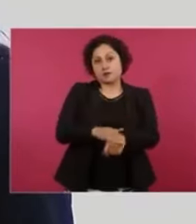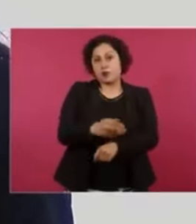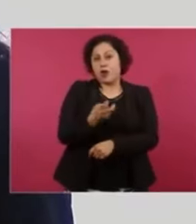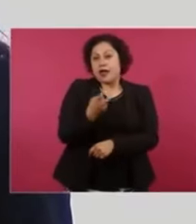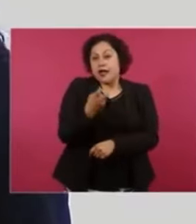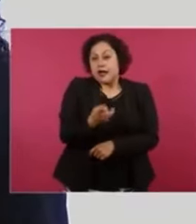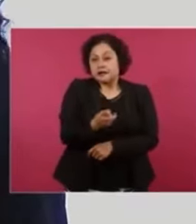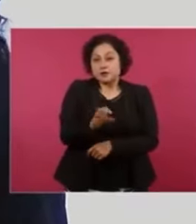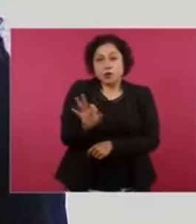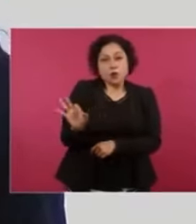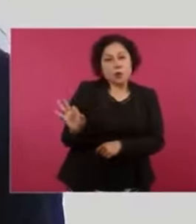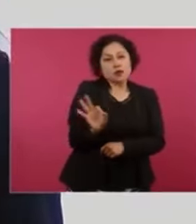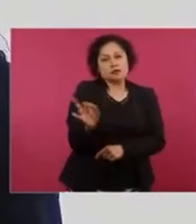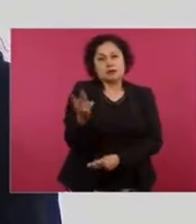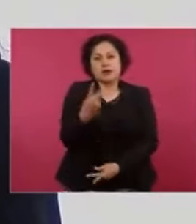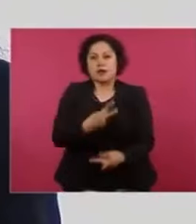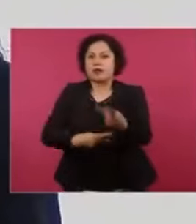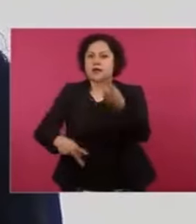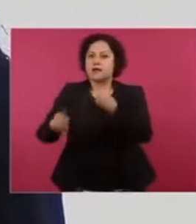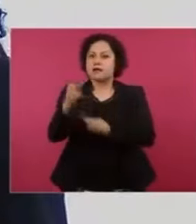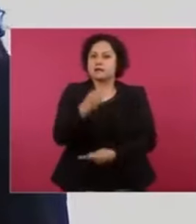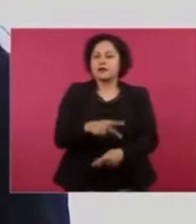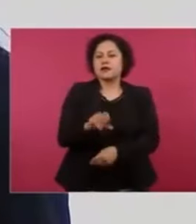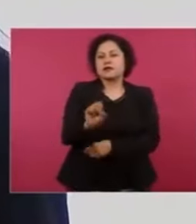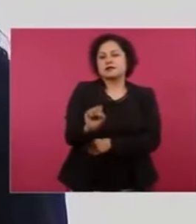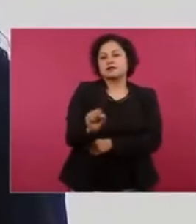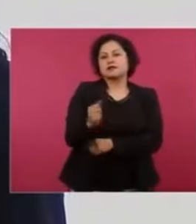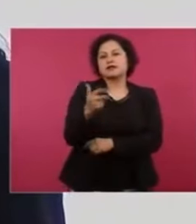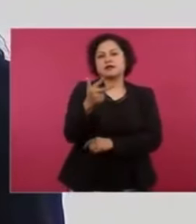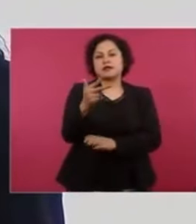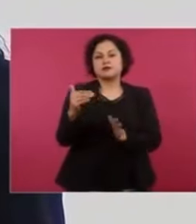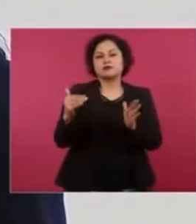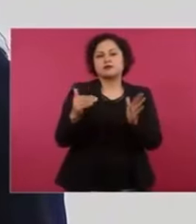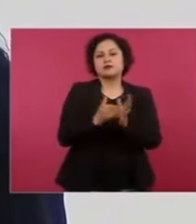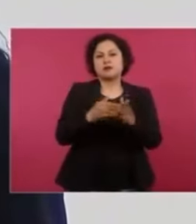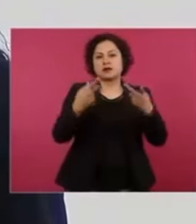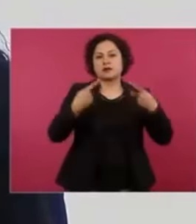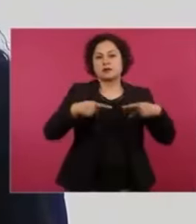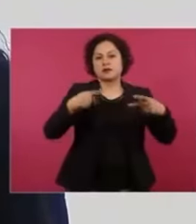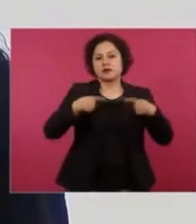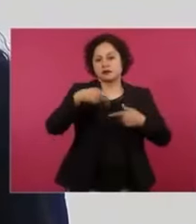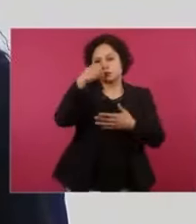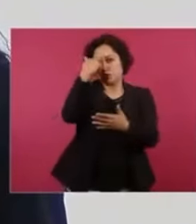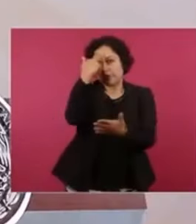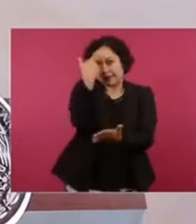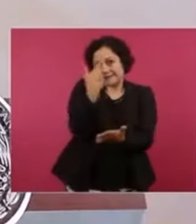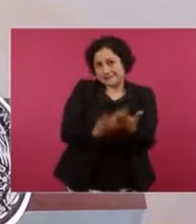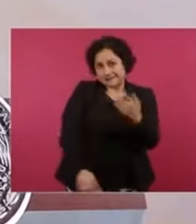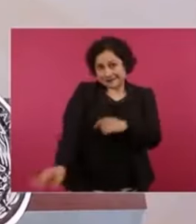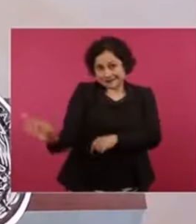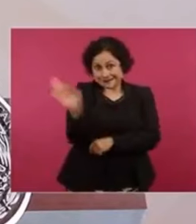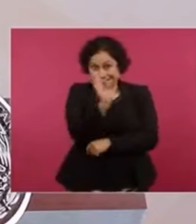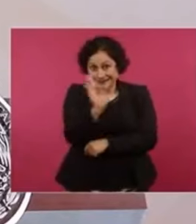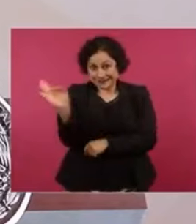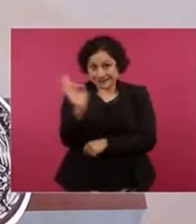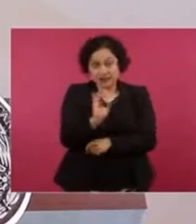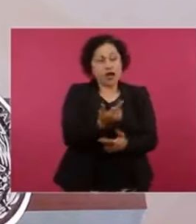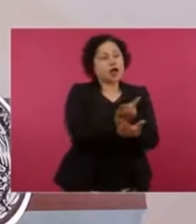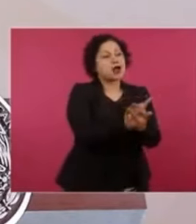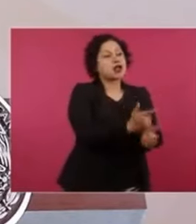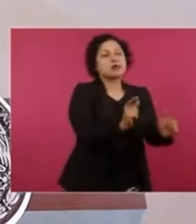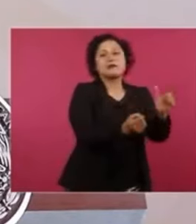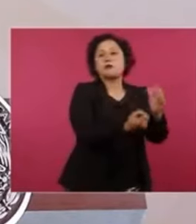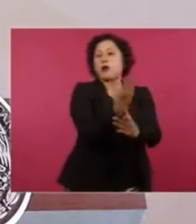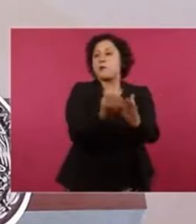liberación de 68,000 presuntos delincuentes bajo prisión preventiva oficiosa